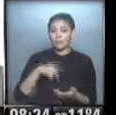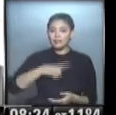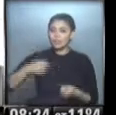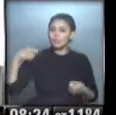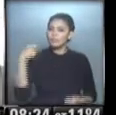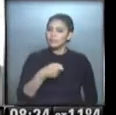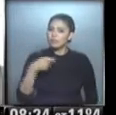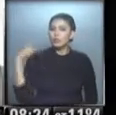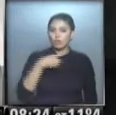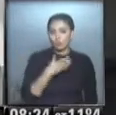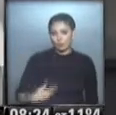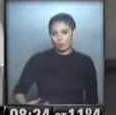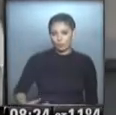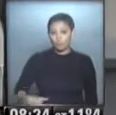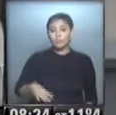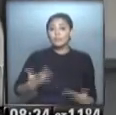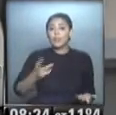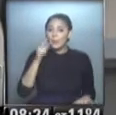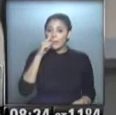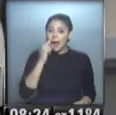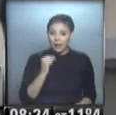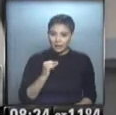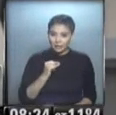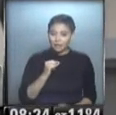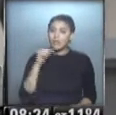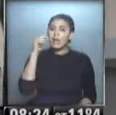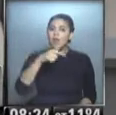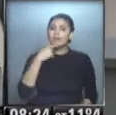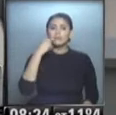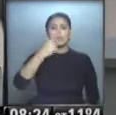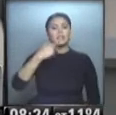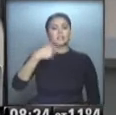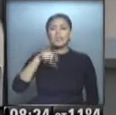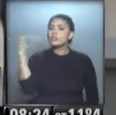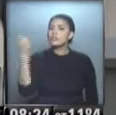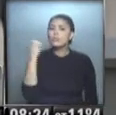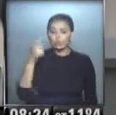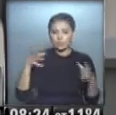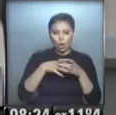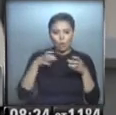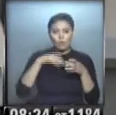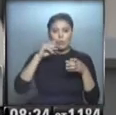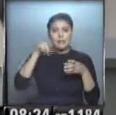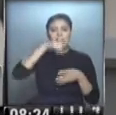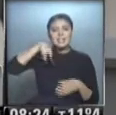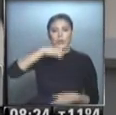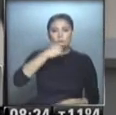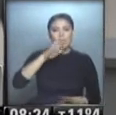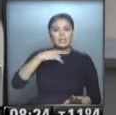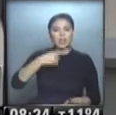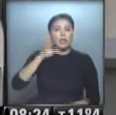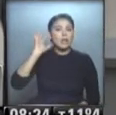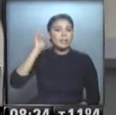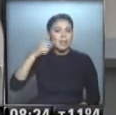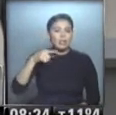intentos destituyentes. Pero el jefe de gobierno porteño, Mauricio Macri, relativizó la importancia de ese grupo durante un reportaje radial.